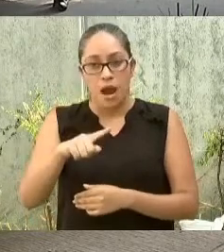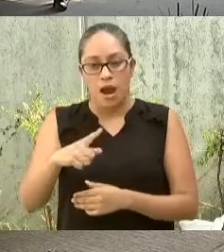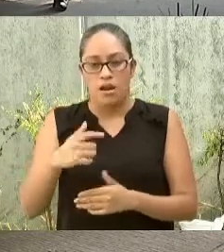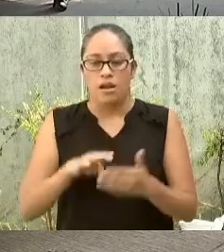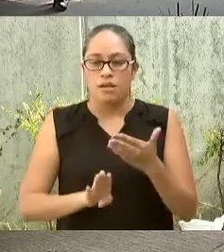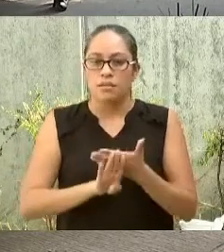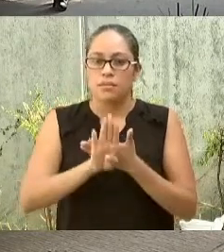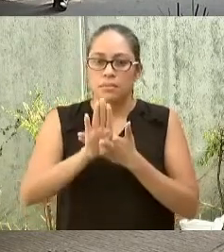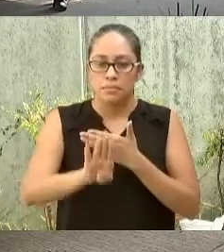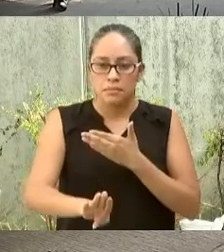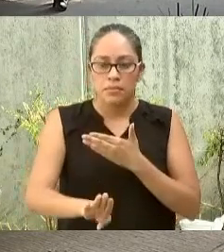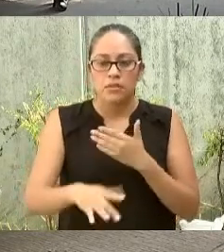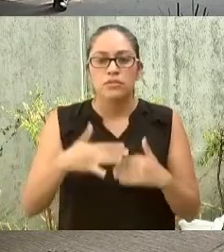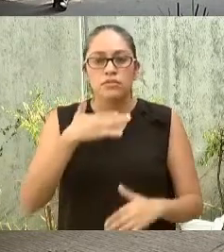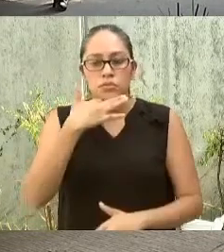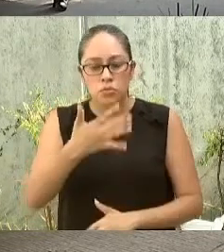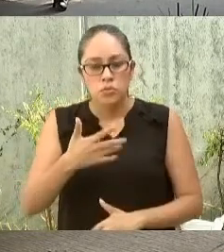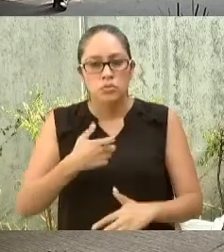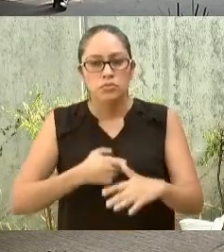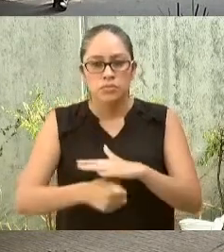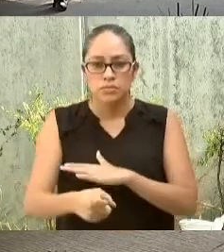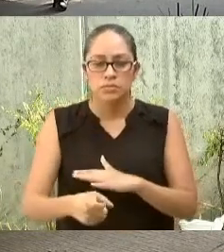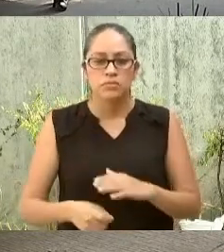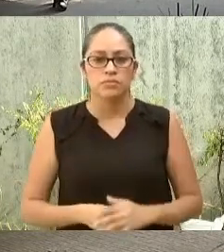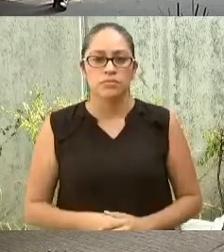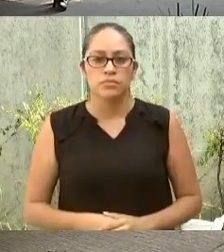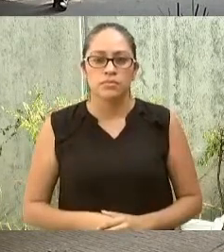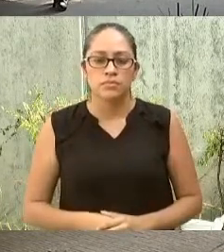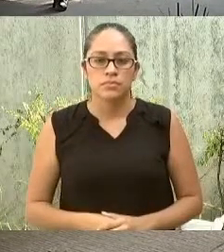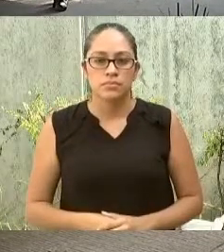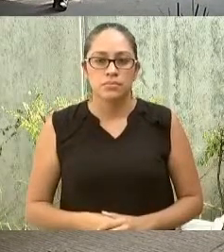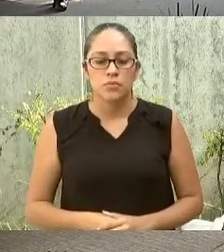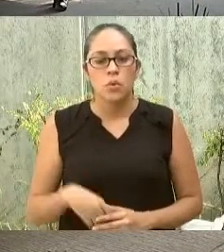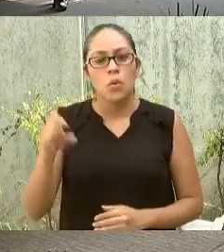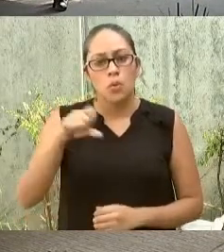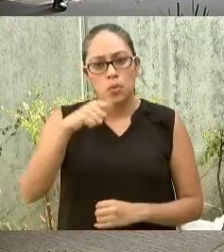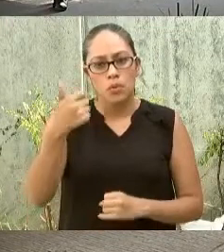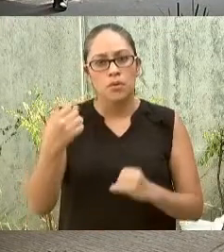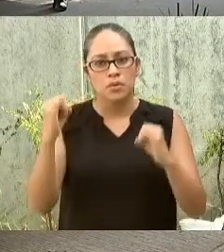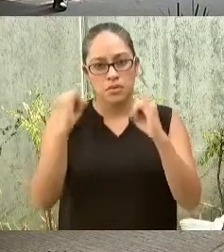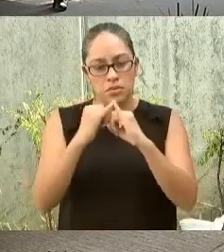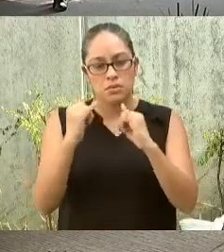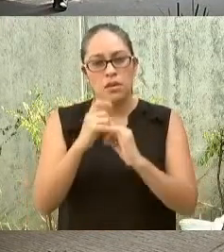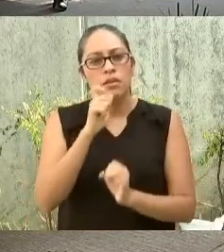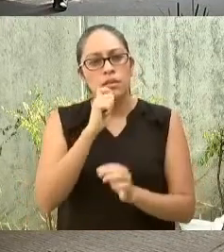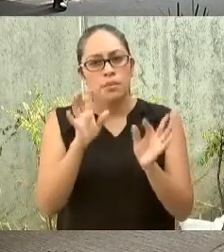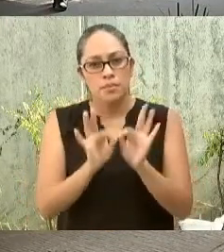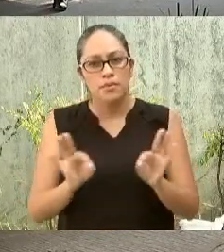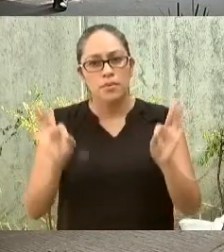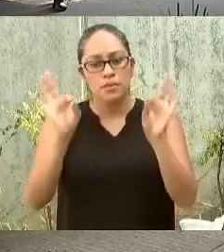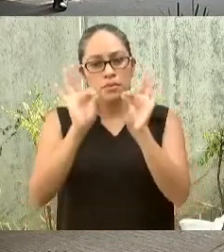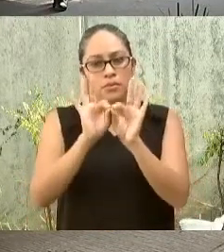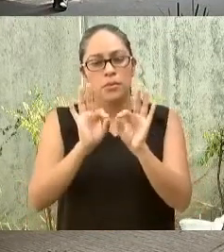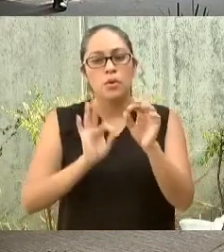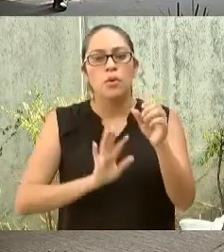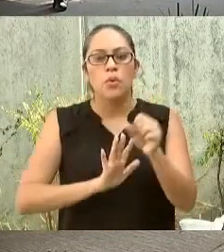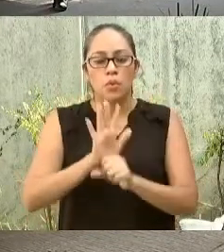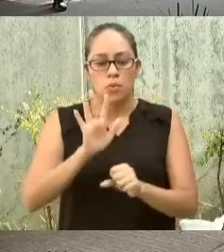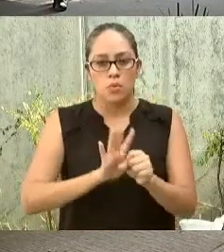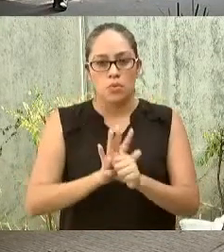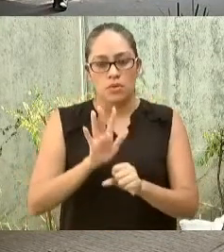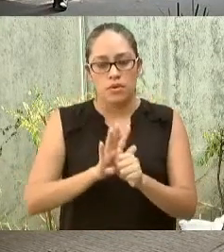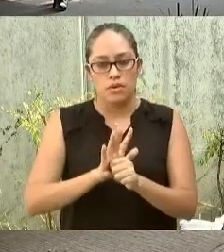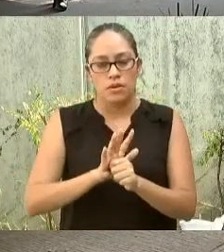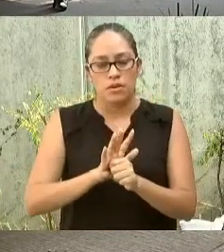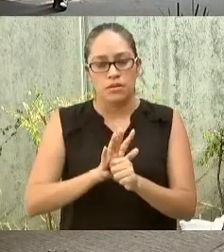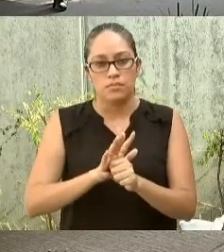corrupción y que no haya impunidad. Y otra institución también importante es el Poder Judicial,